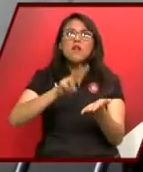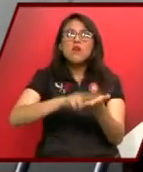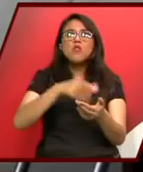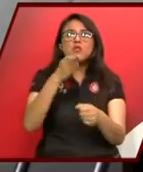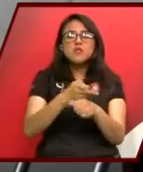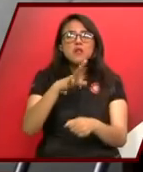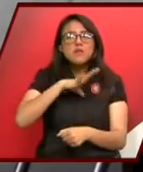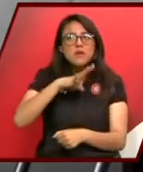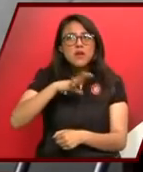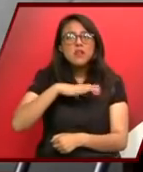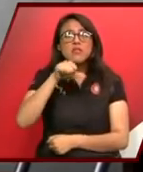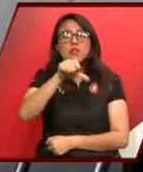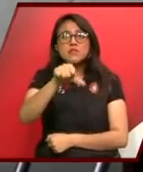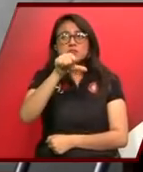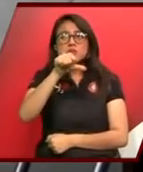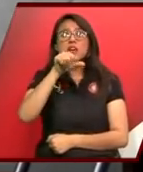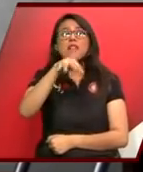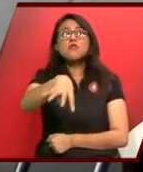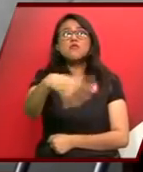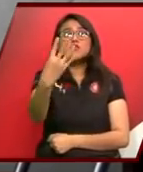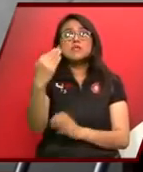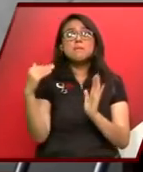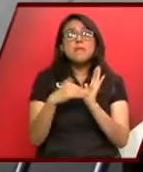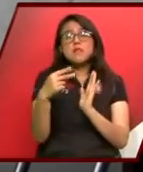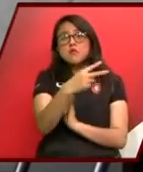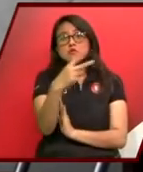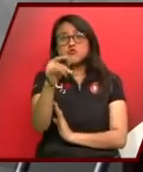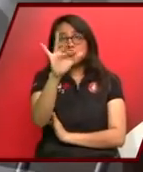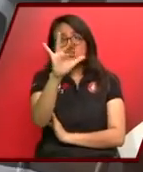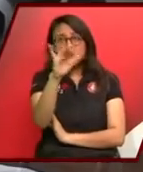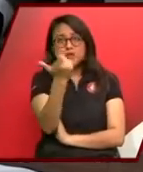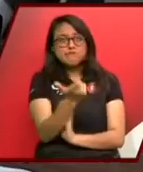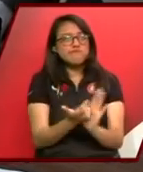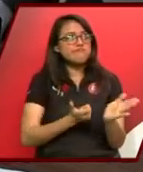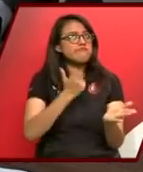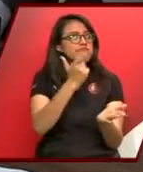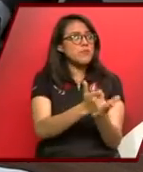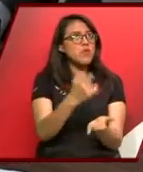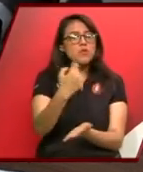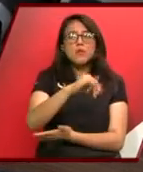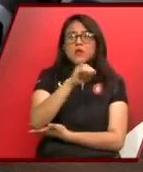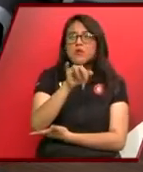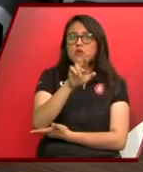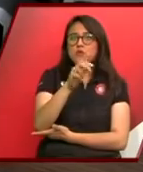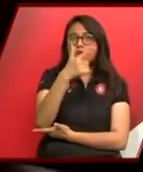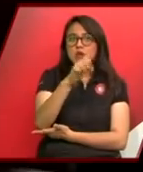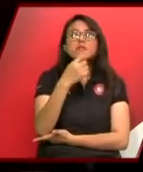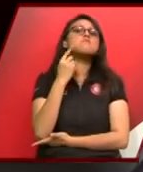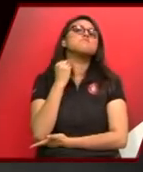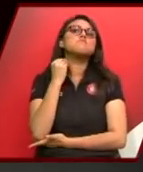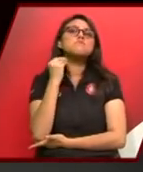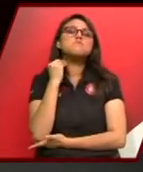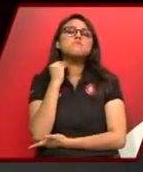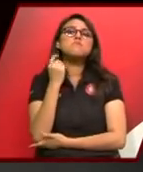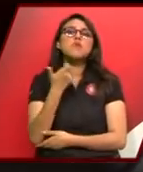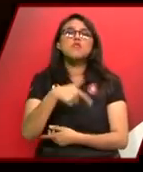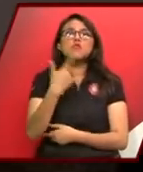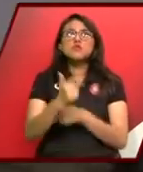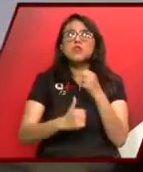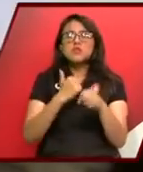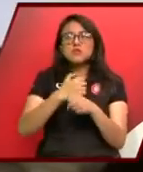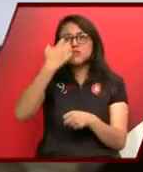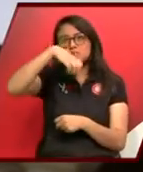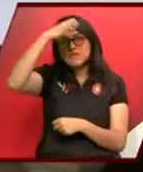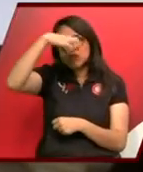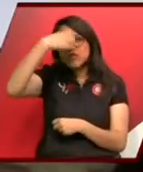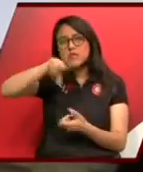ahorita de 14,250 pesos. Jorge Edgar se nos presentó como un abogado y contador con más de 12 años de experiencia